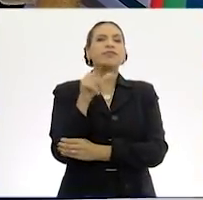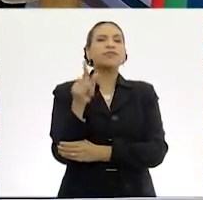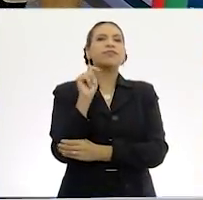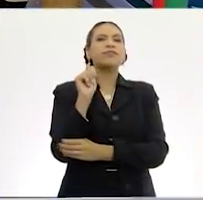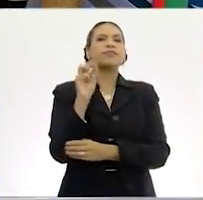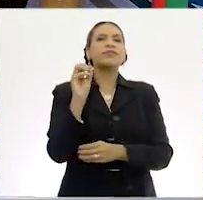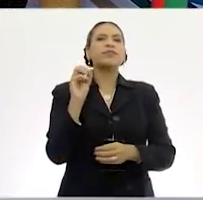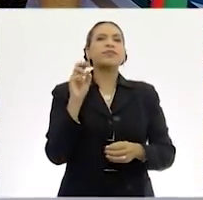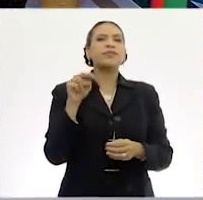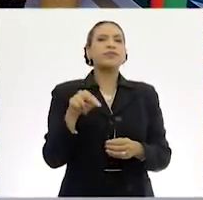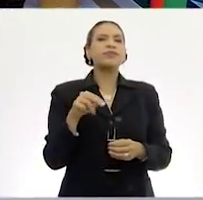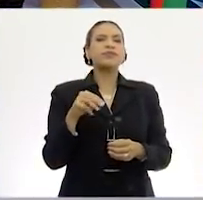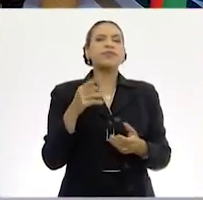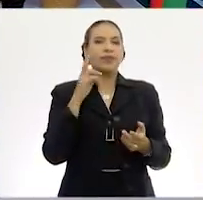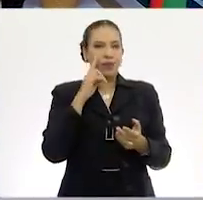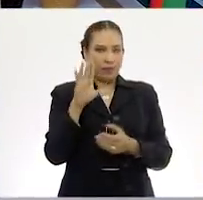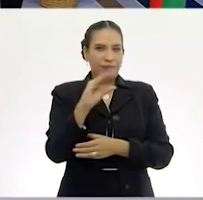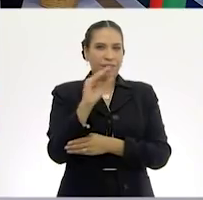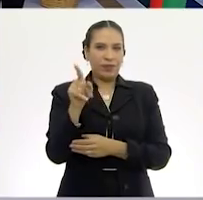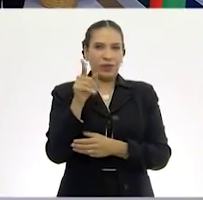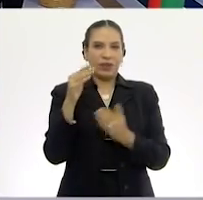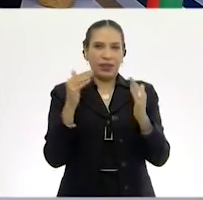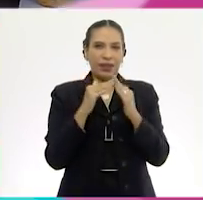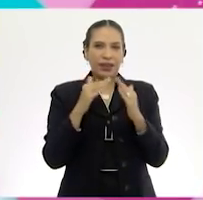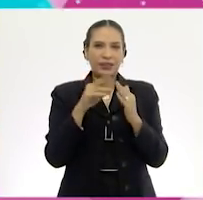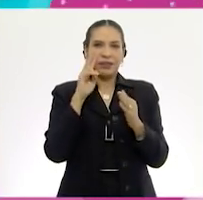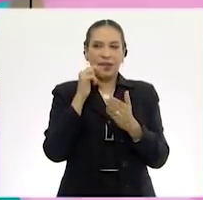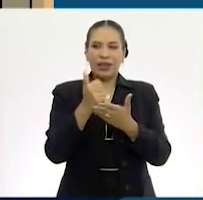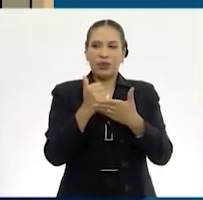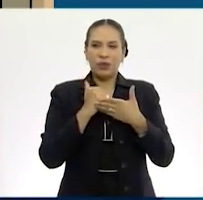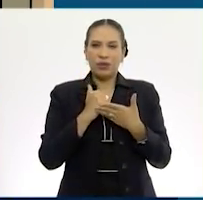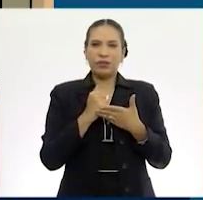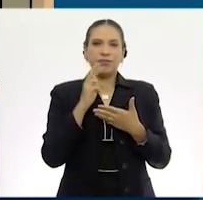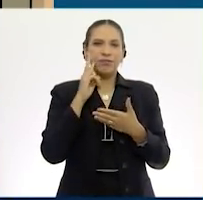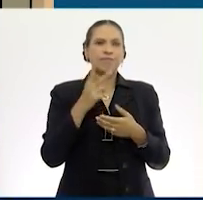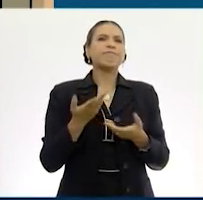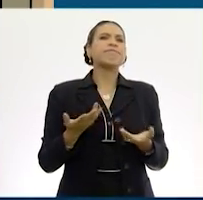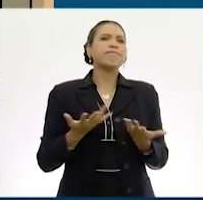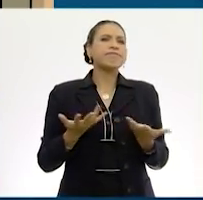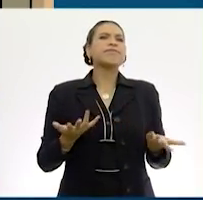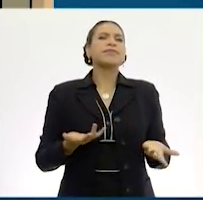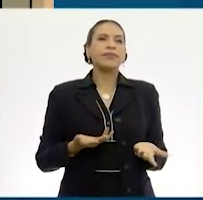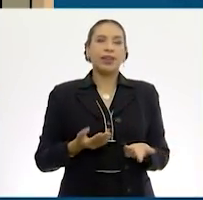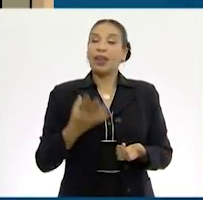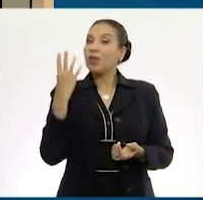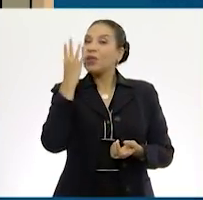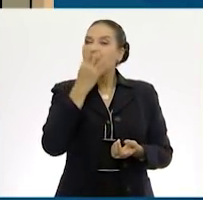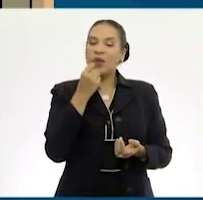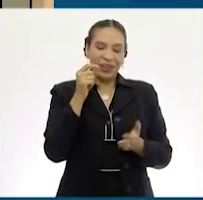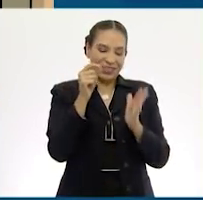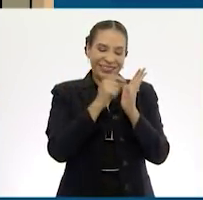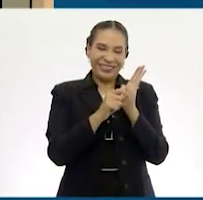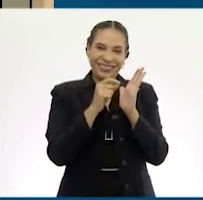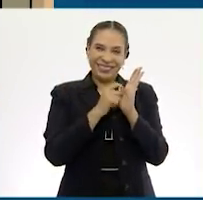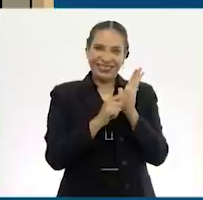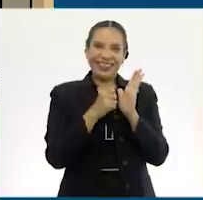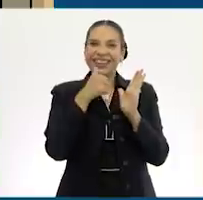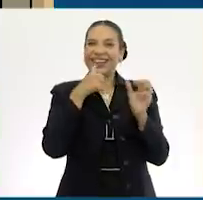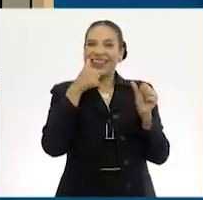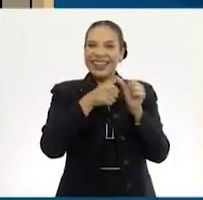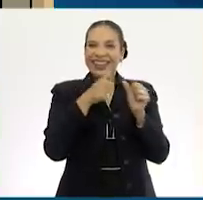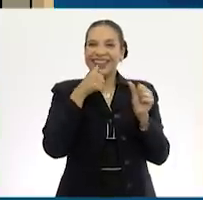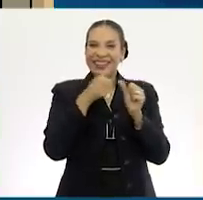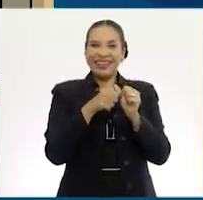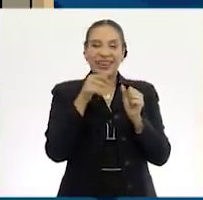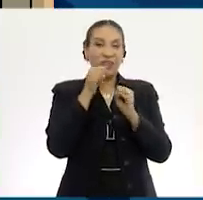Ton? Vamos a verlo en pantalla. Estudiantes en casa, ayúdenos. Miren, para empezar, qué bonita letra. Veo